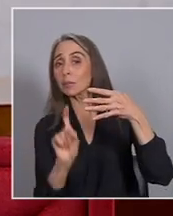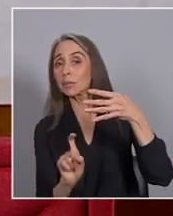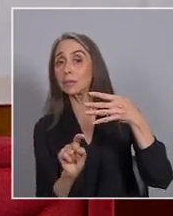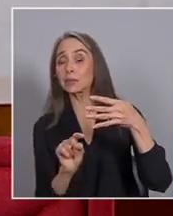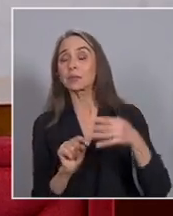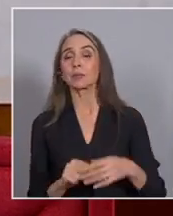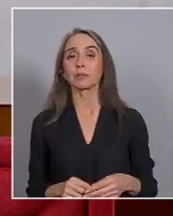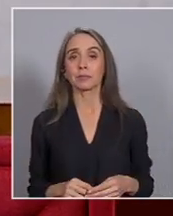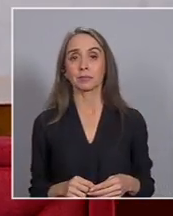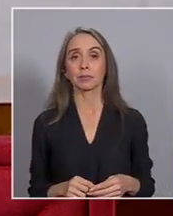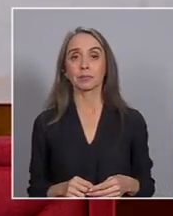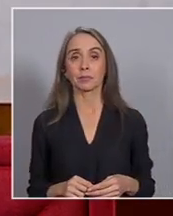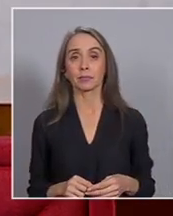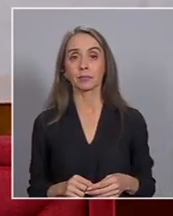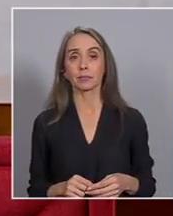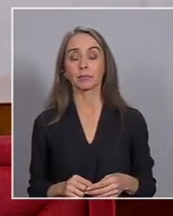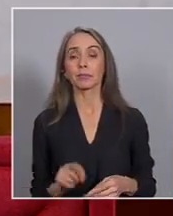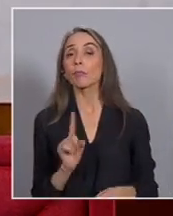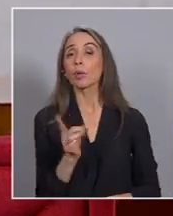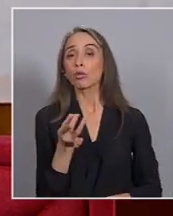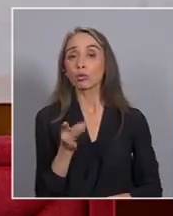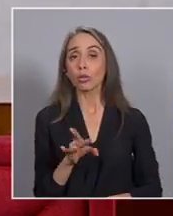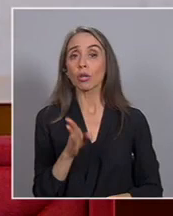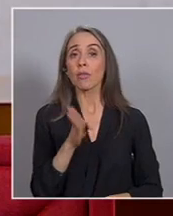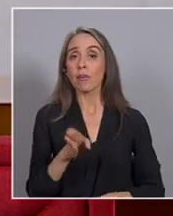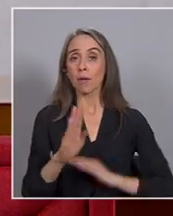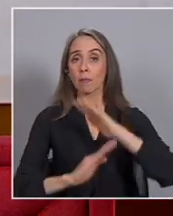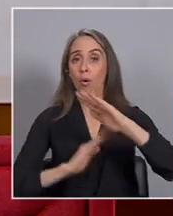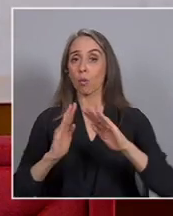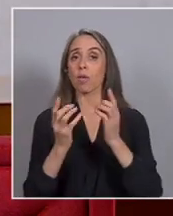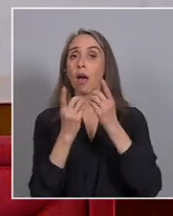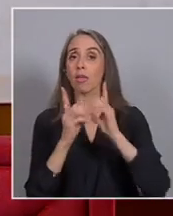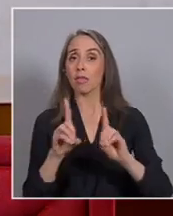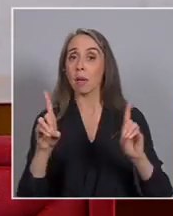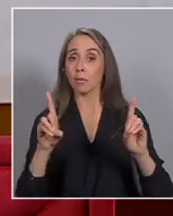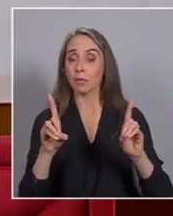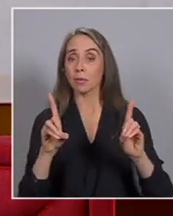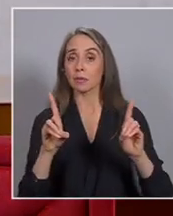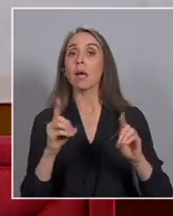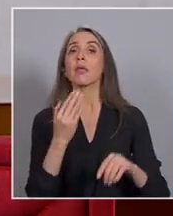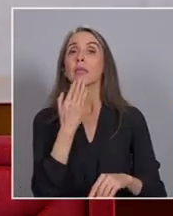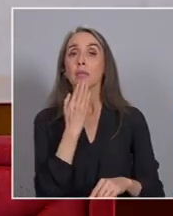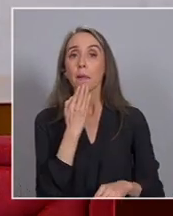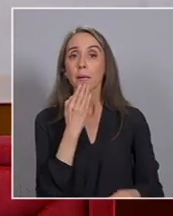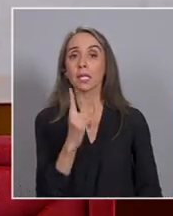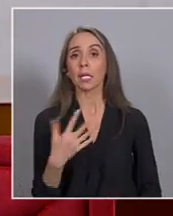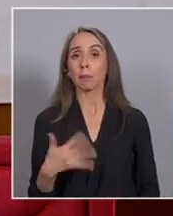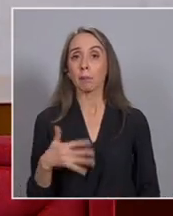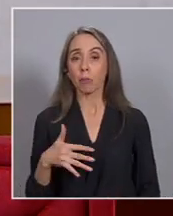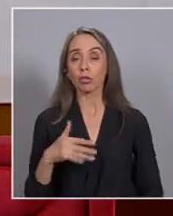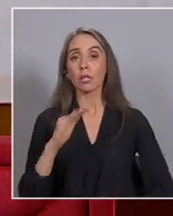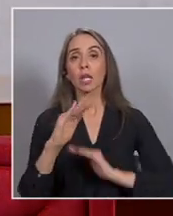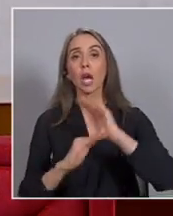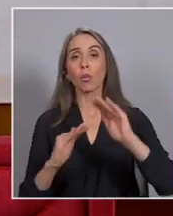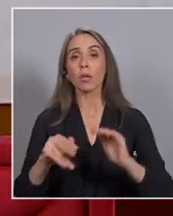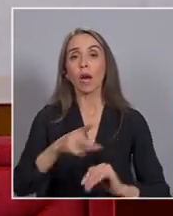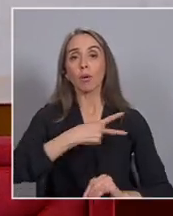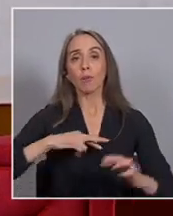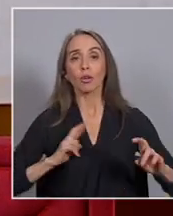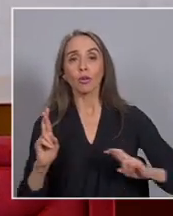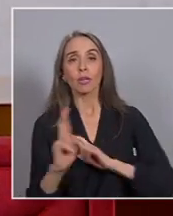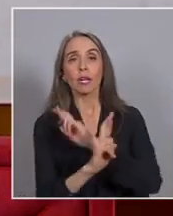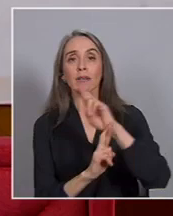que no solo debemos cuidar nuestra democracia, también es importante que cuidemos nuestra